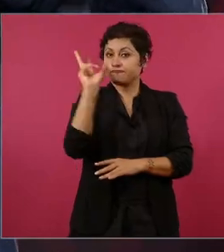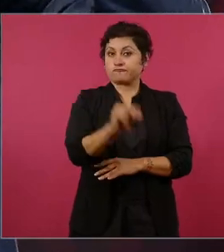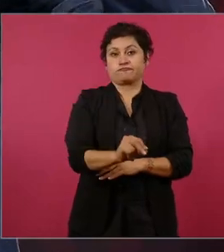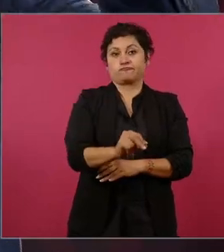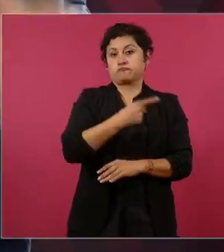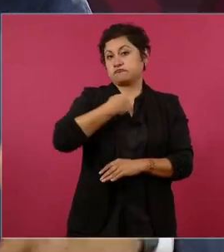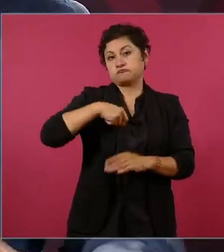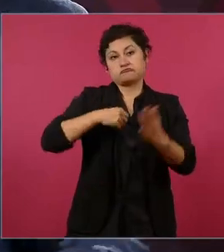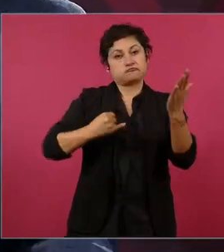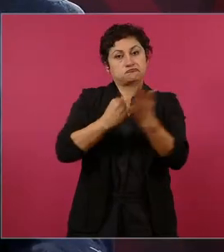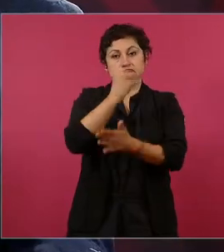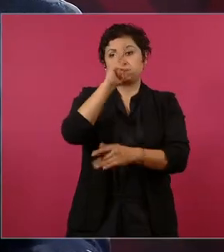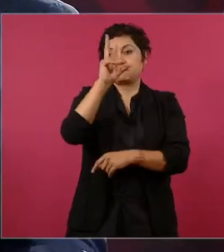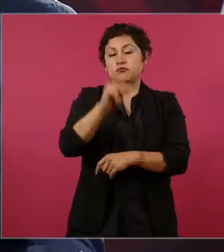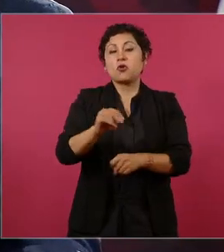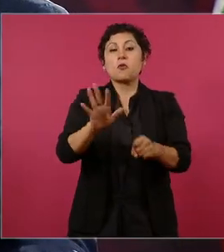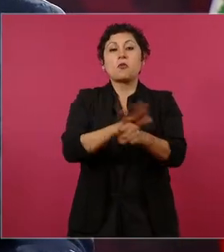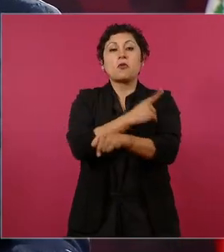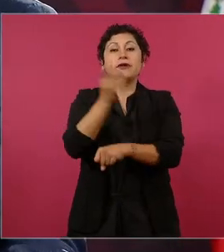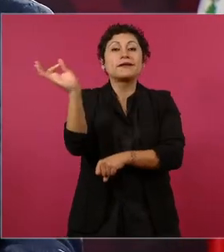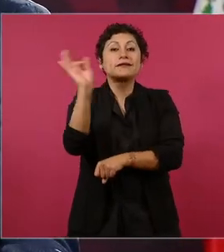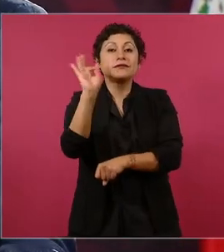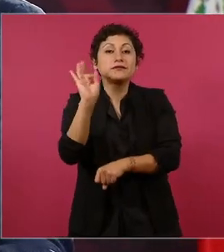mucha inestabilidad.